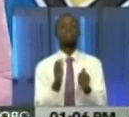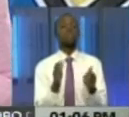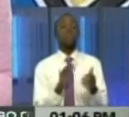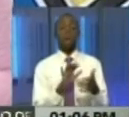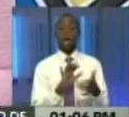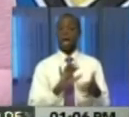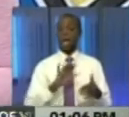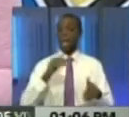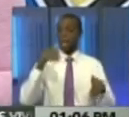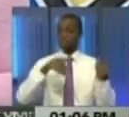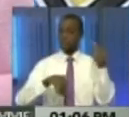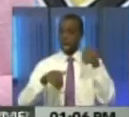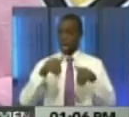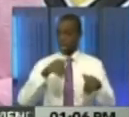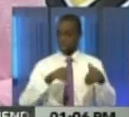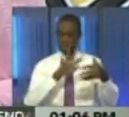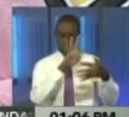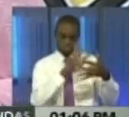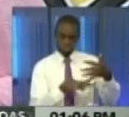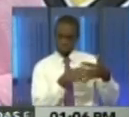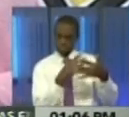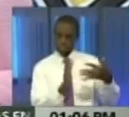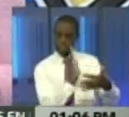electorales que regulan